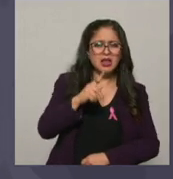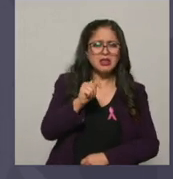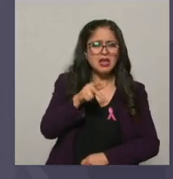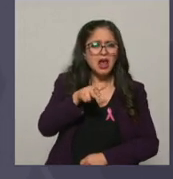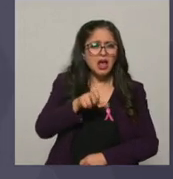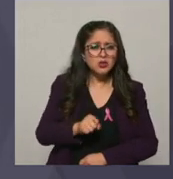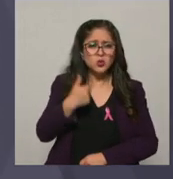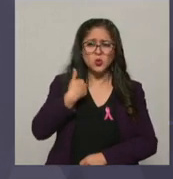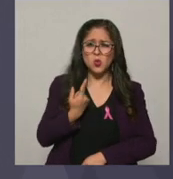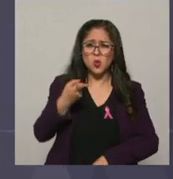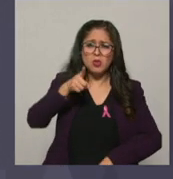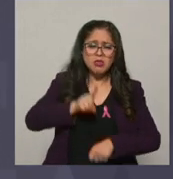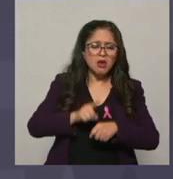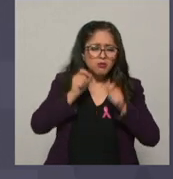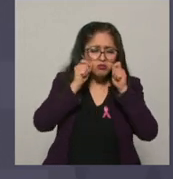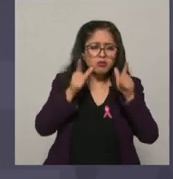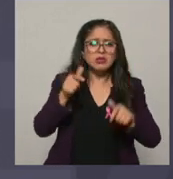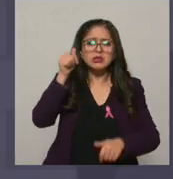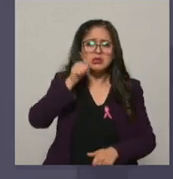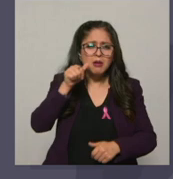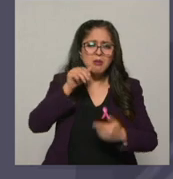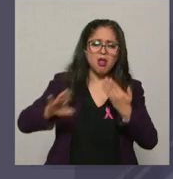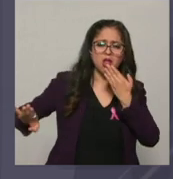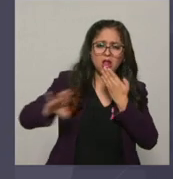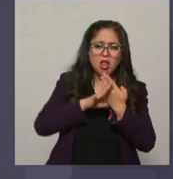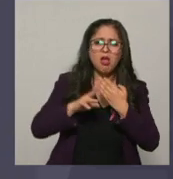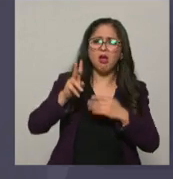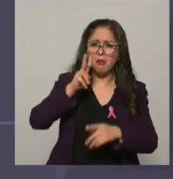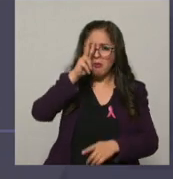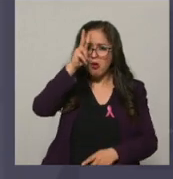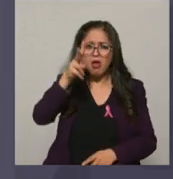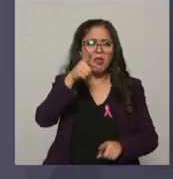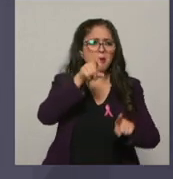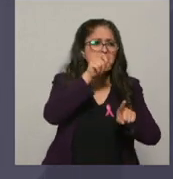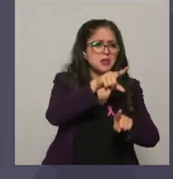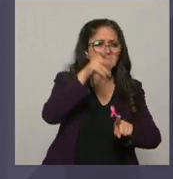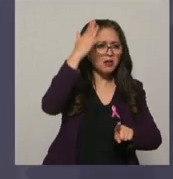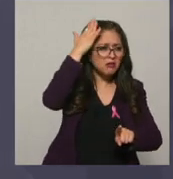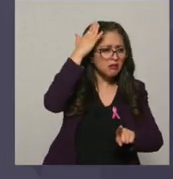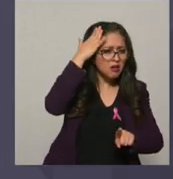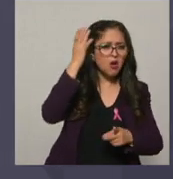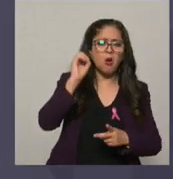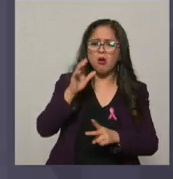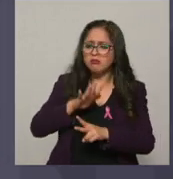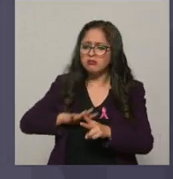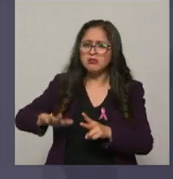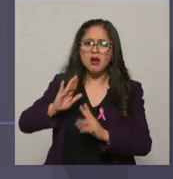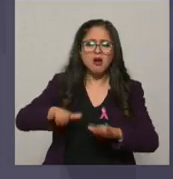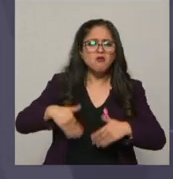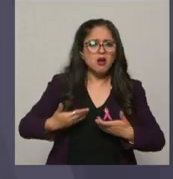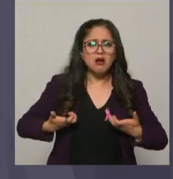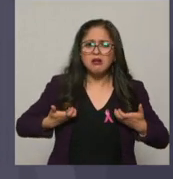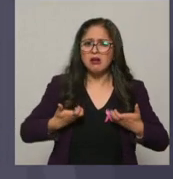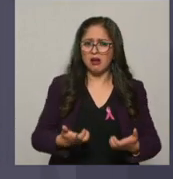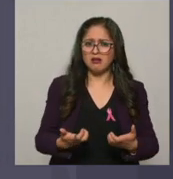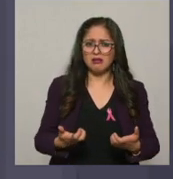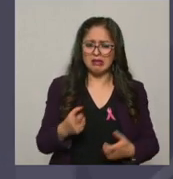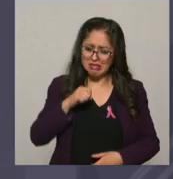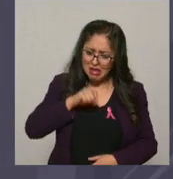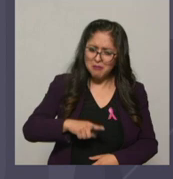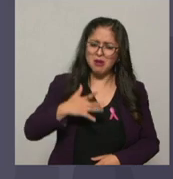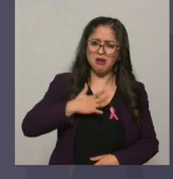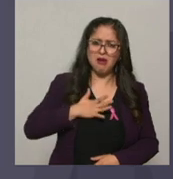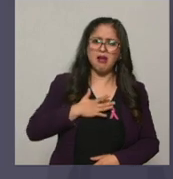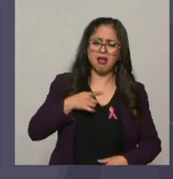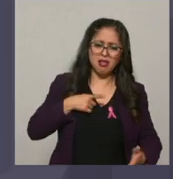vida en el cual a mí no me ofendan, no me violenten, ya sea autoridades o la misma sociedad. Nosotras también somos sujetas de derechos. Los derechos